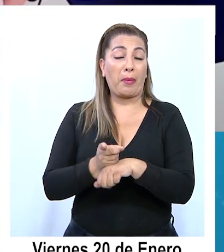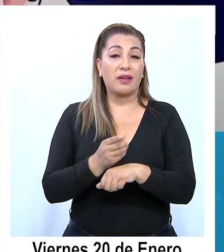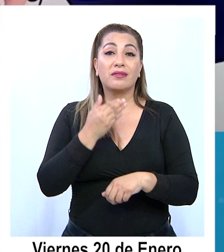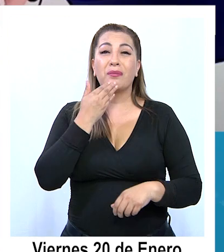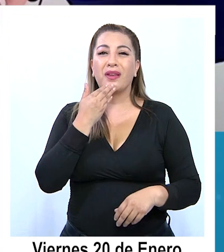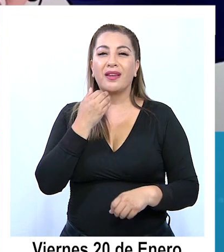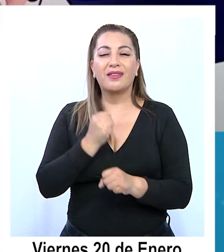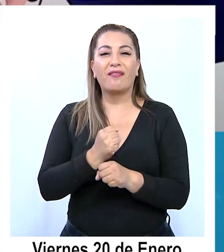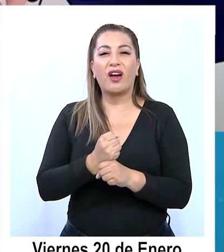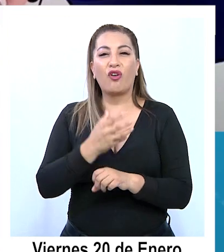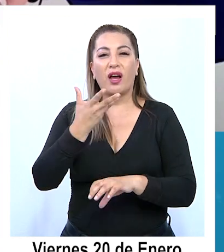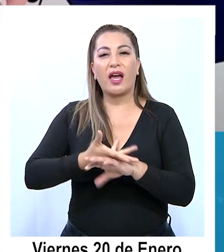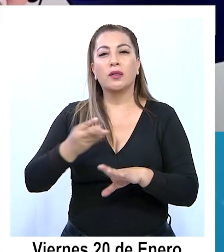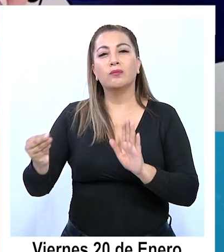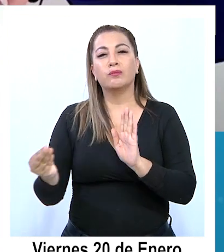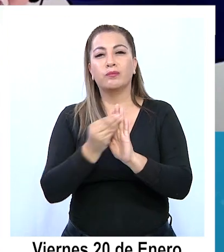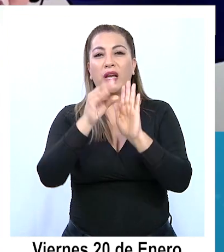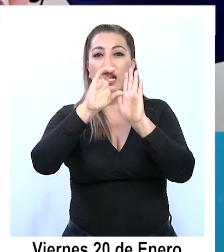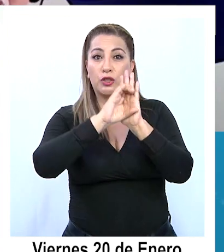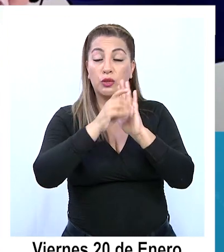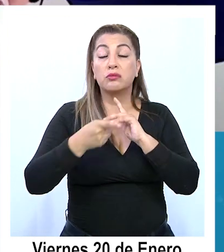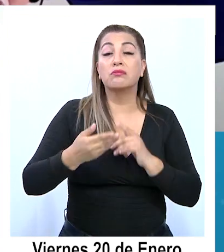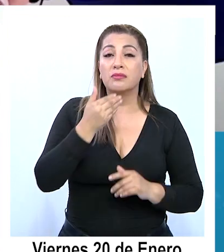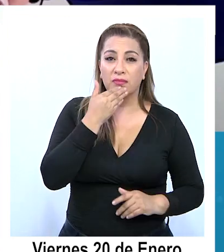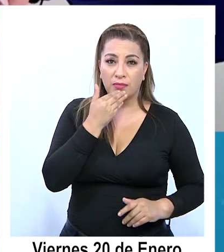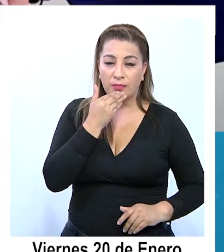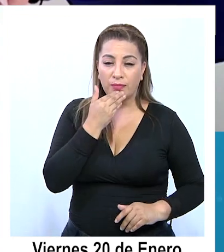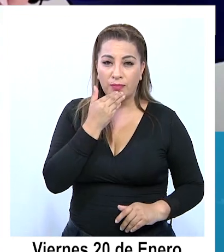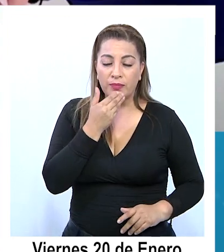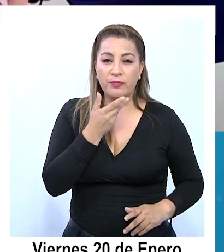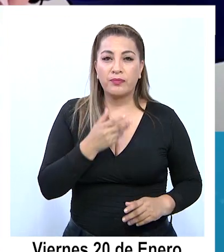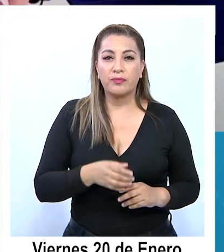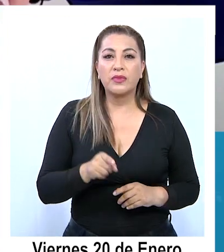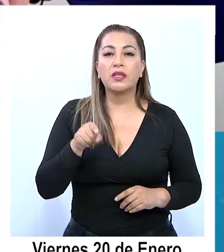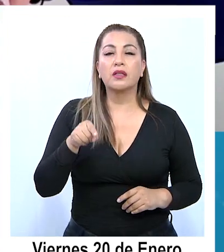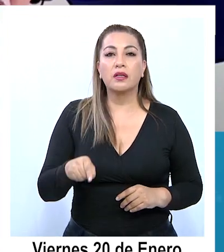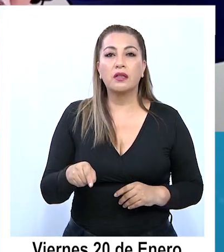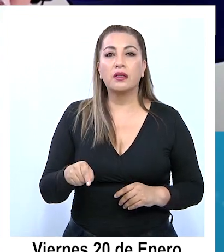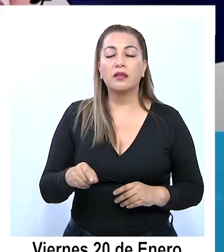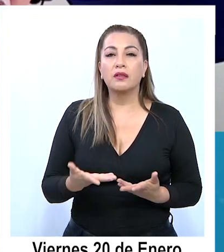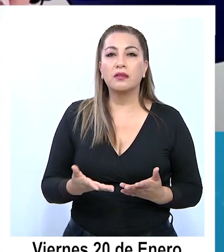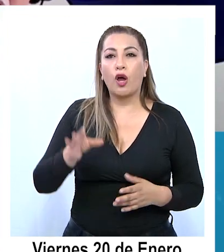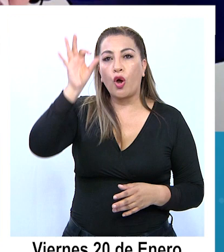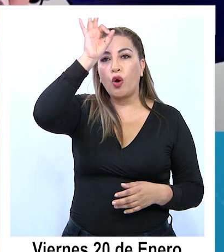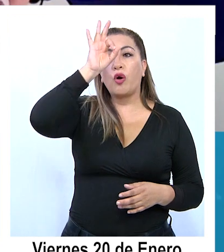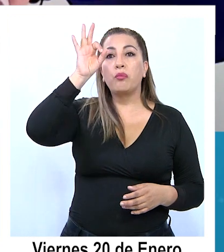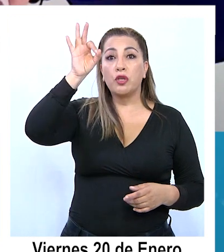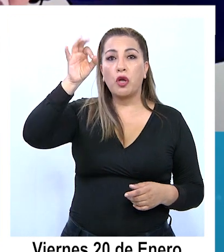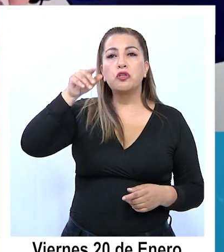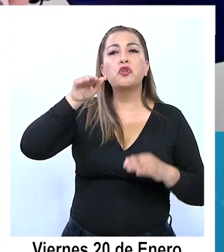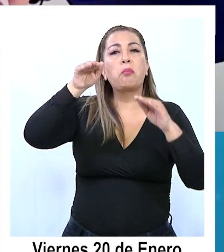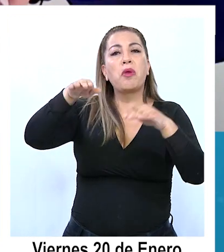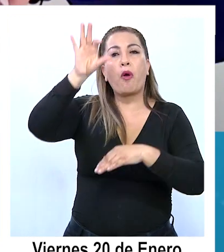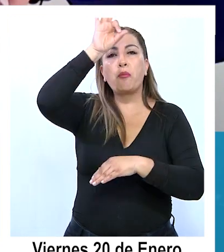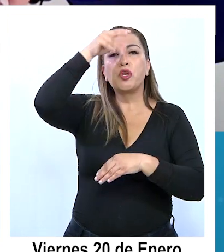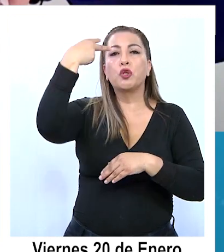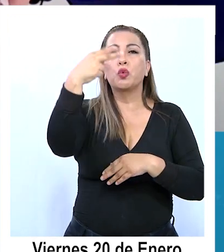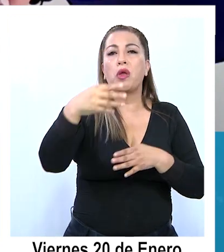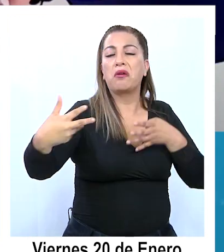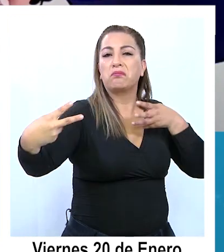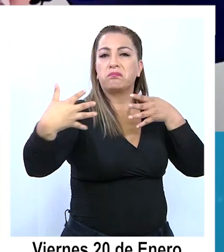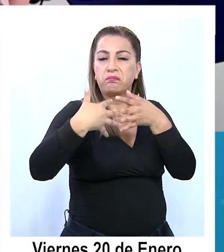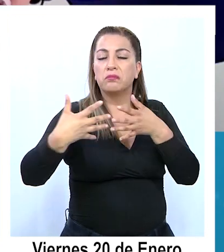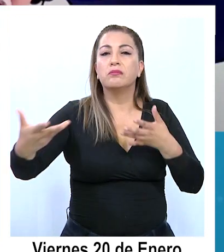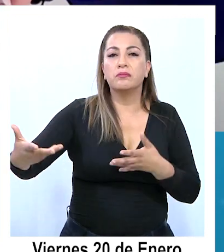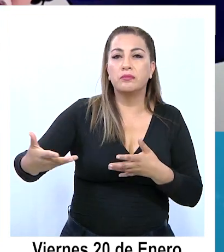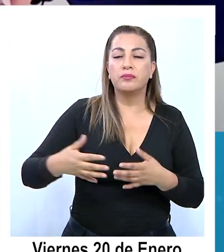Constitución. Sin perjuicio de lo cual yo creo que en esta segunda lectura que tú le das yo la Uh comparto, -huh. porque lo han vivido,